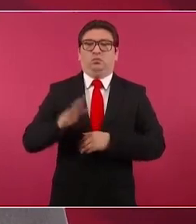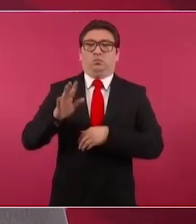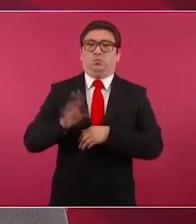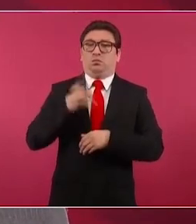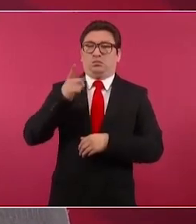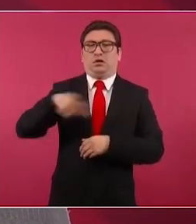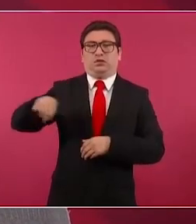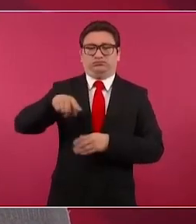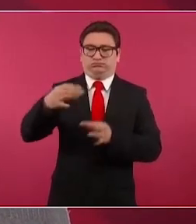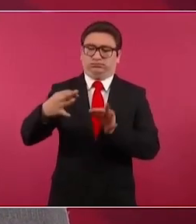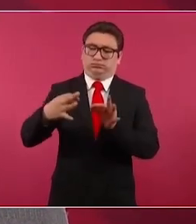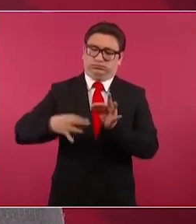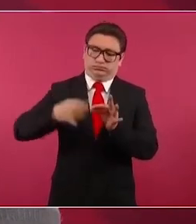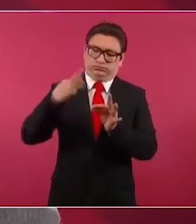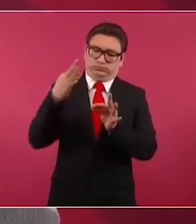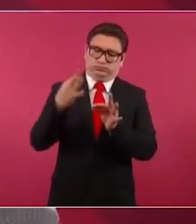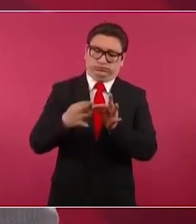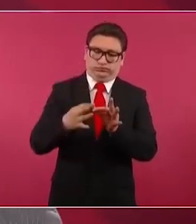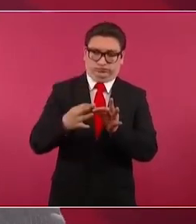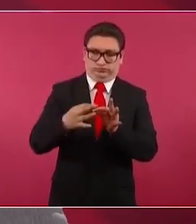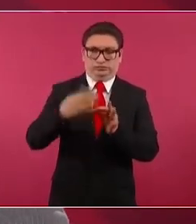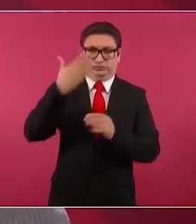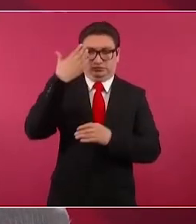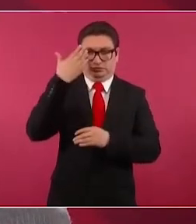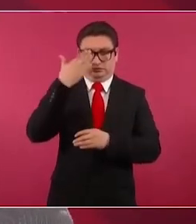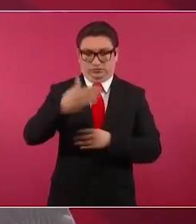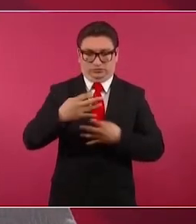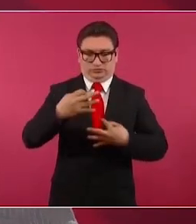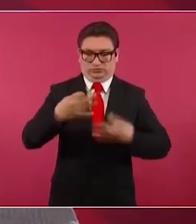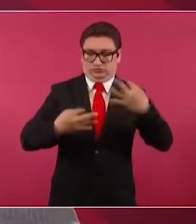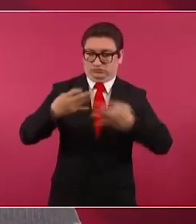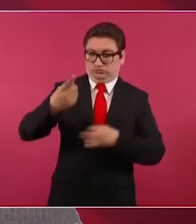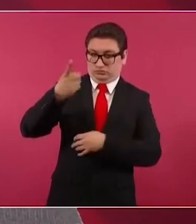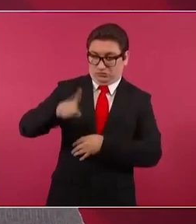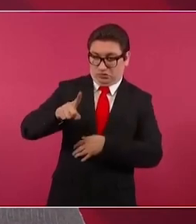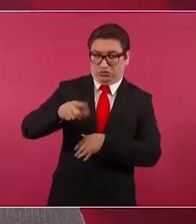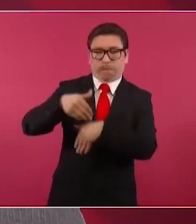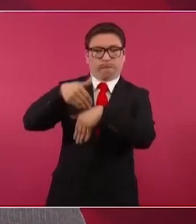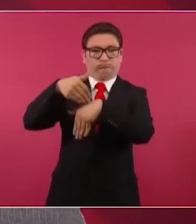cumpla con este mandato judicial,